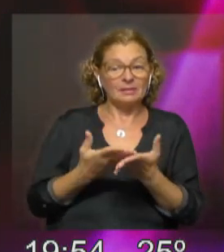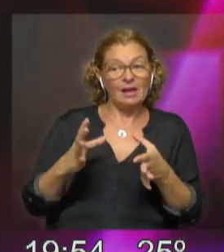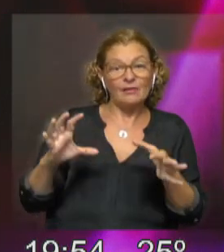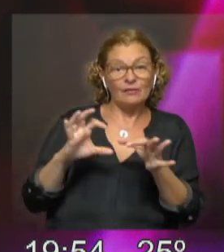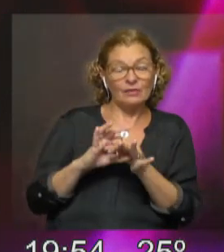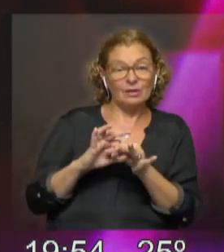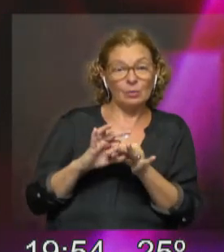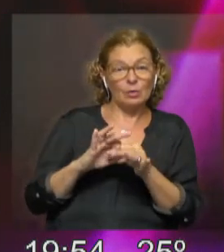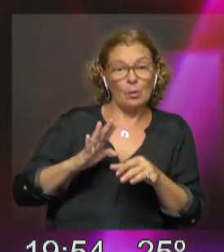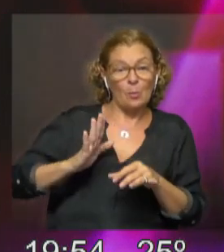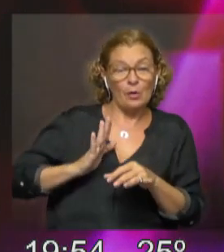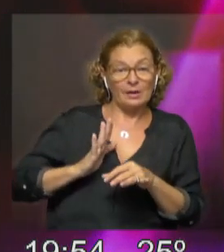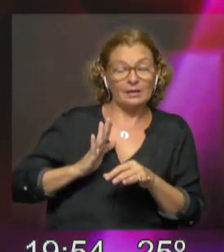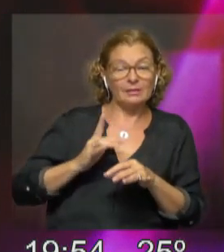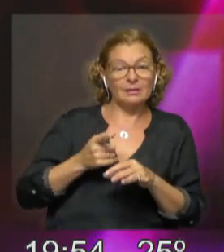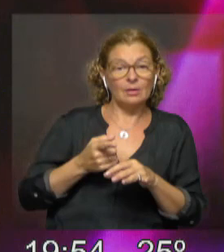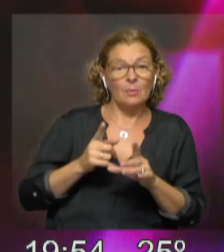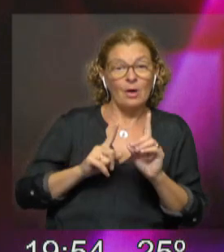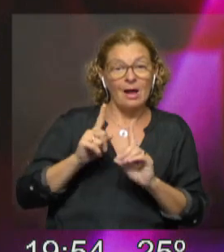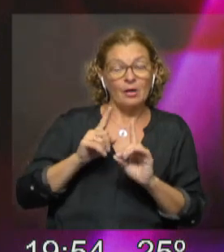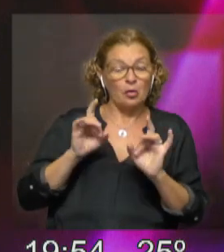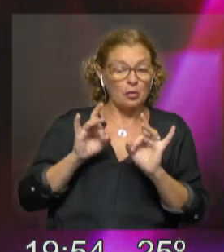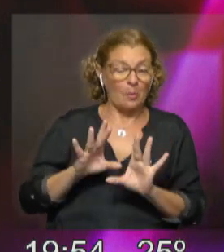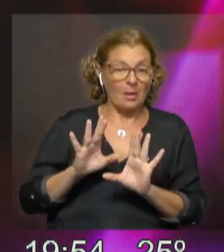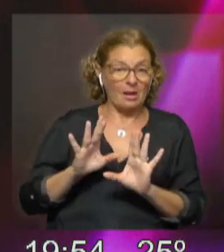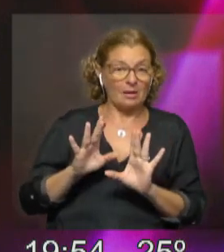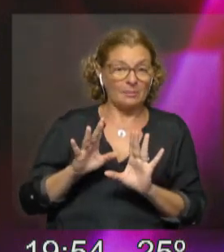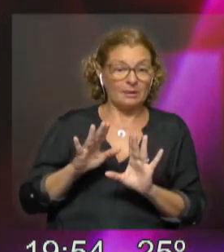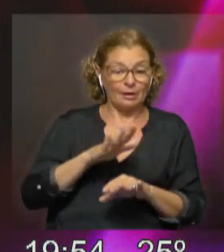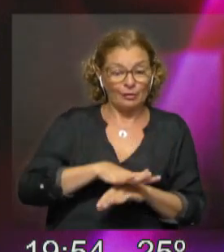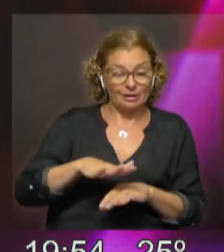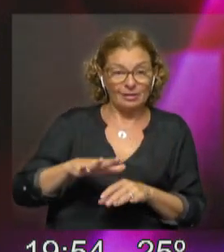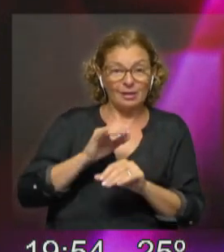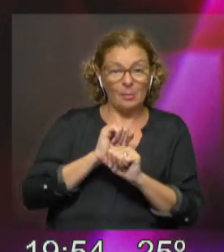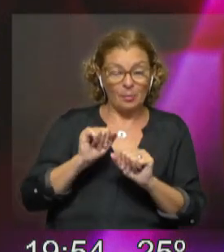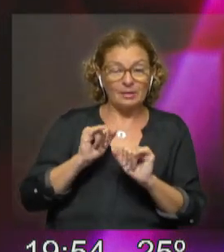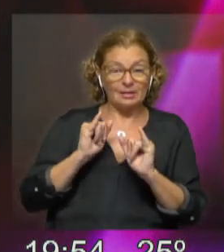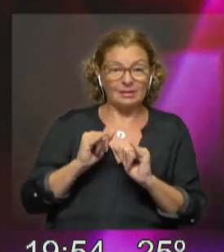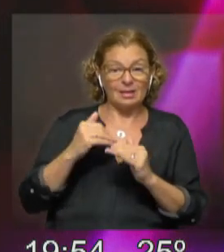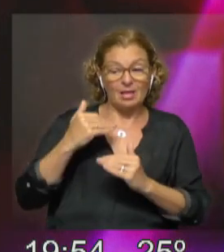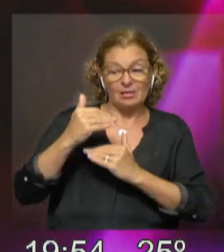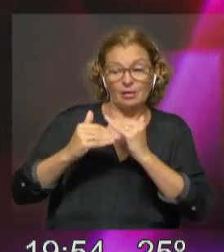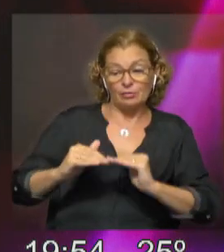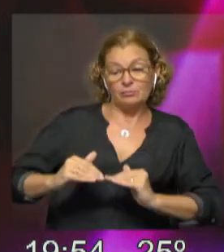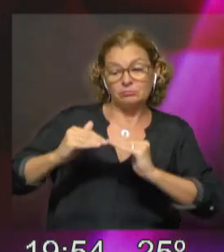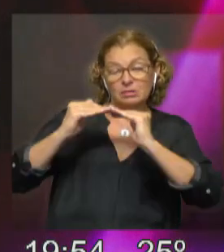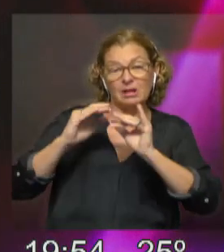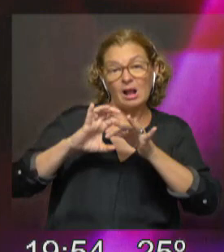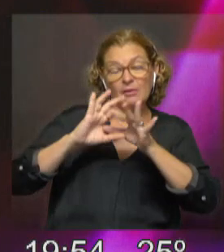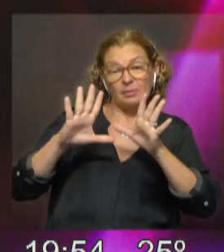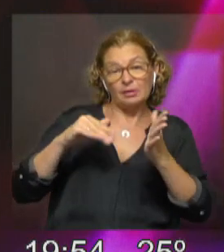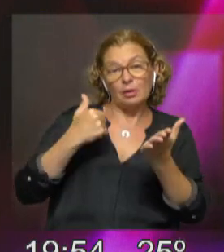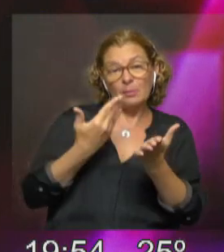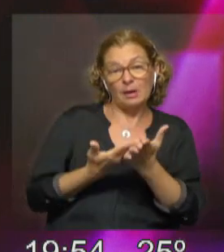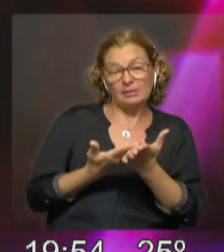vínculos entre mujeres como algo normal para las infancias y que puedan así desarrollarse y crecer libremente. Esto es lo que plantean